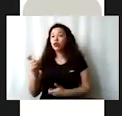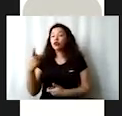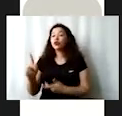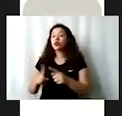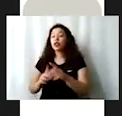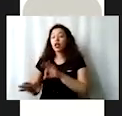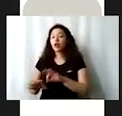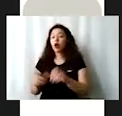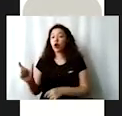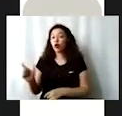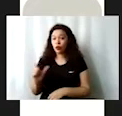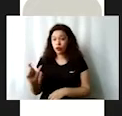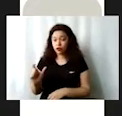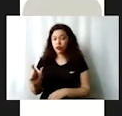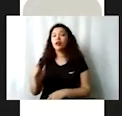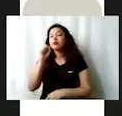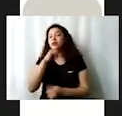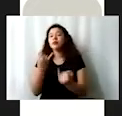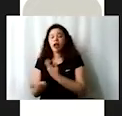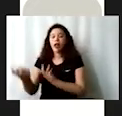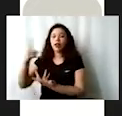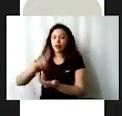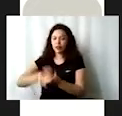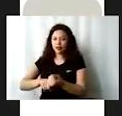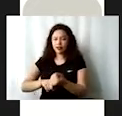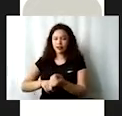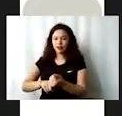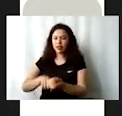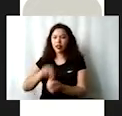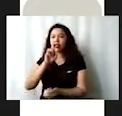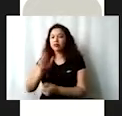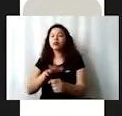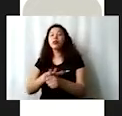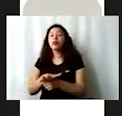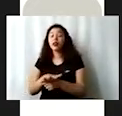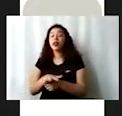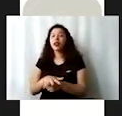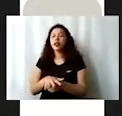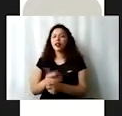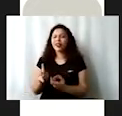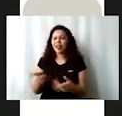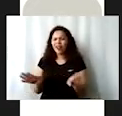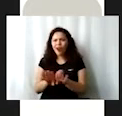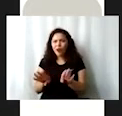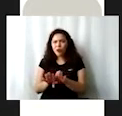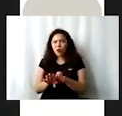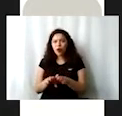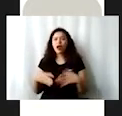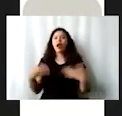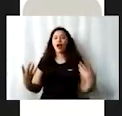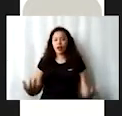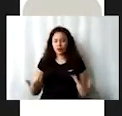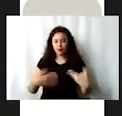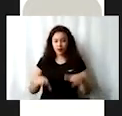trabajos, ¿no? También ese contenido del puesto tiene que responder al cómo se hace. El cómo se hace es